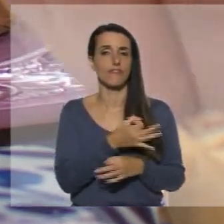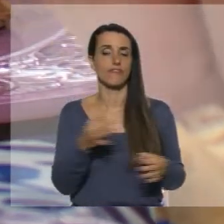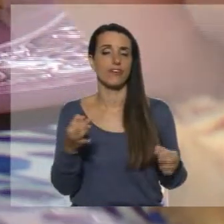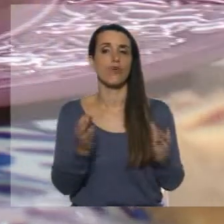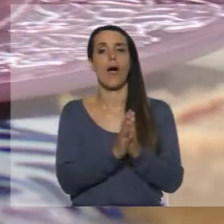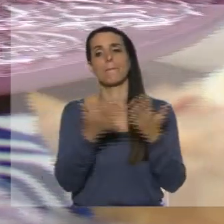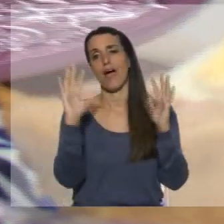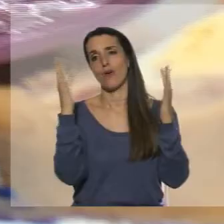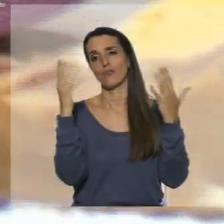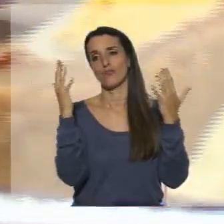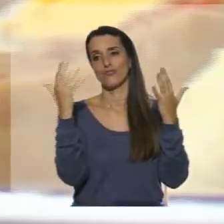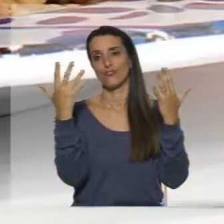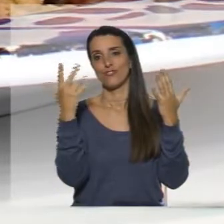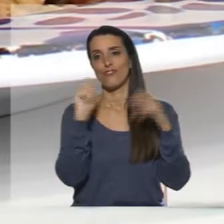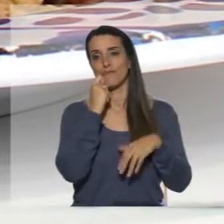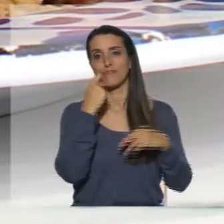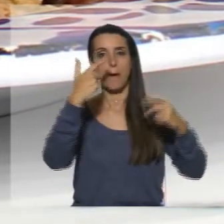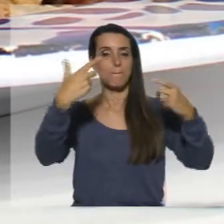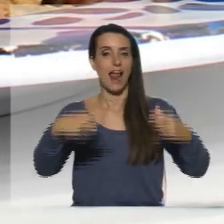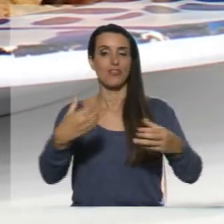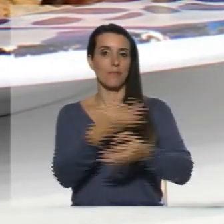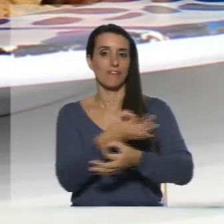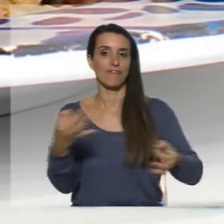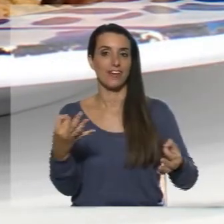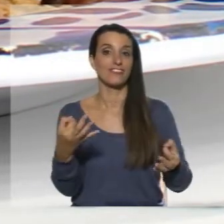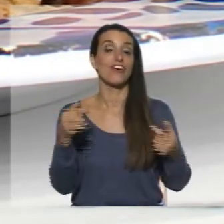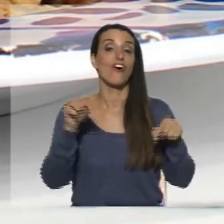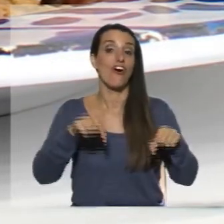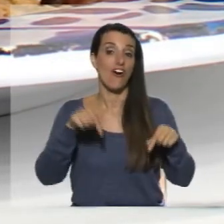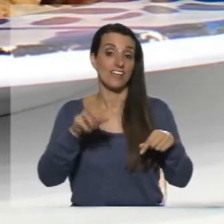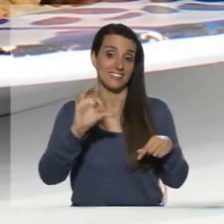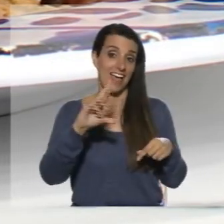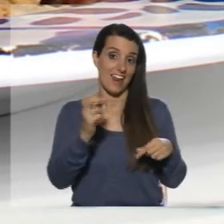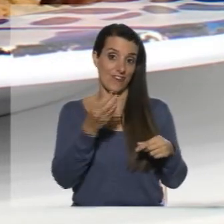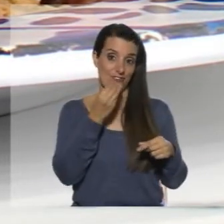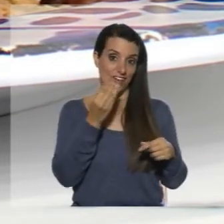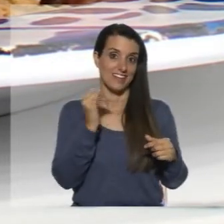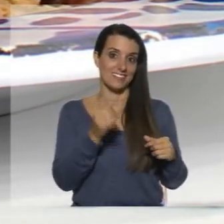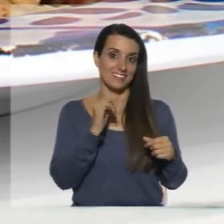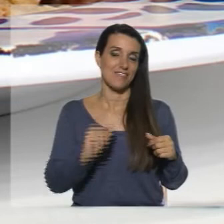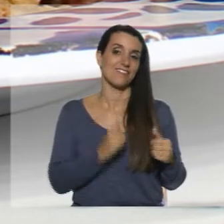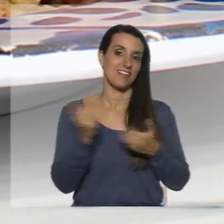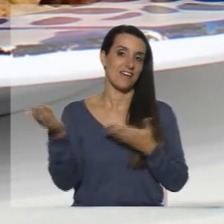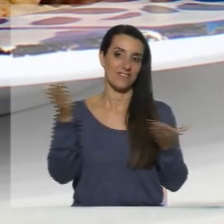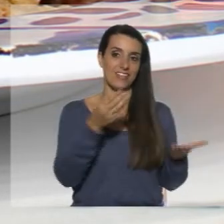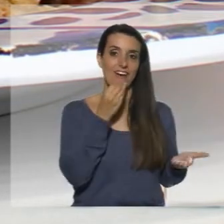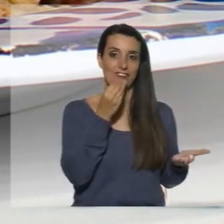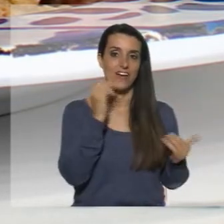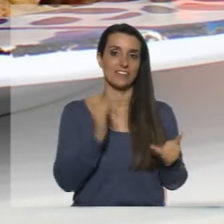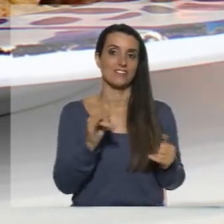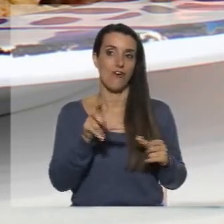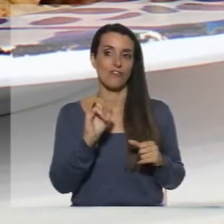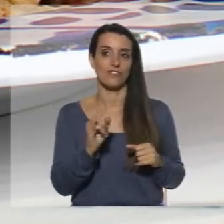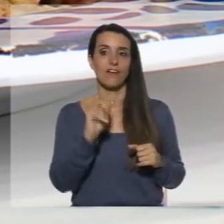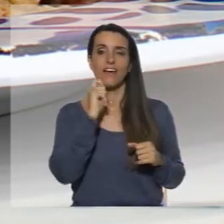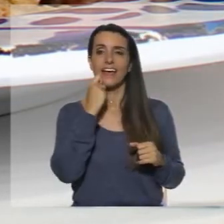un aplauso para este platazo, Emilio. Perfecto. Y hoy es para Sara, ¿no? Pero claro, vamos, Sara, obvio. Supuesto.